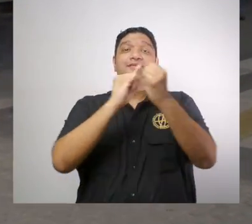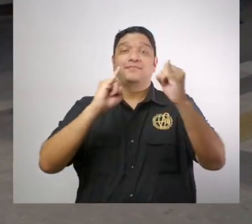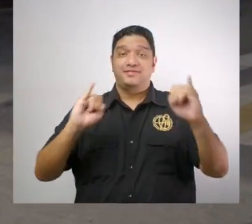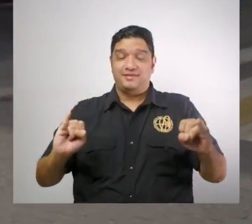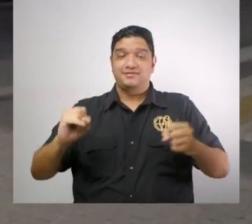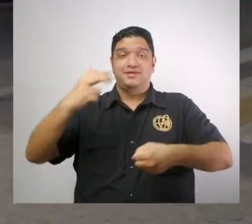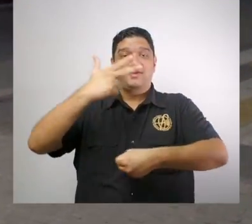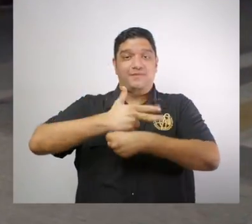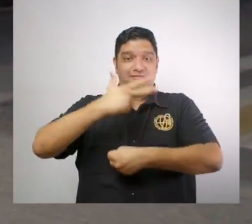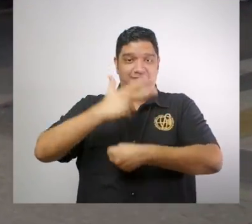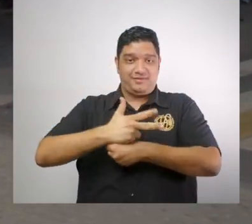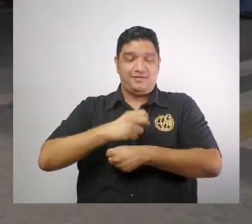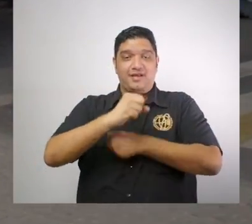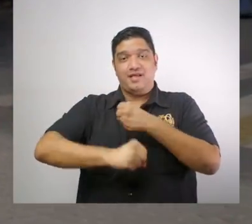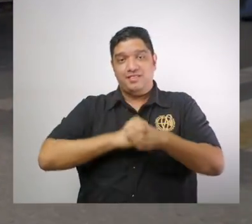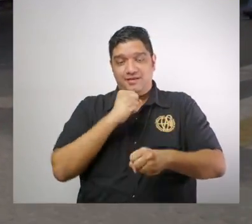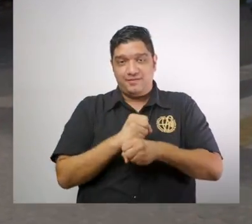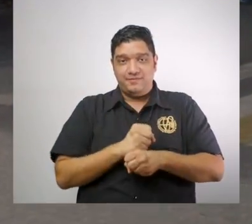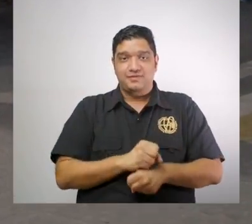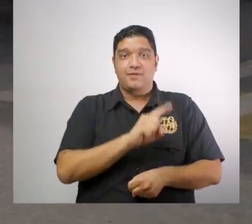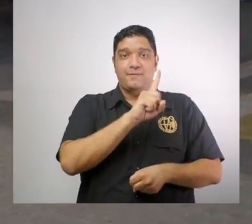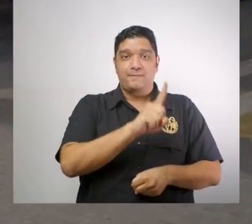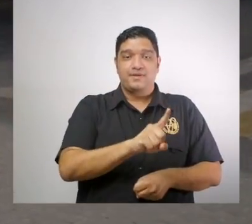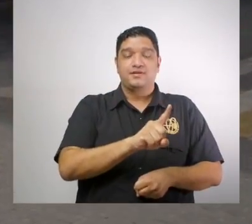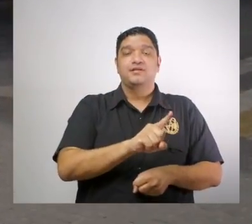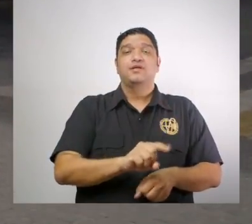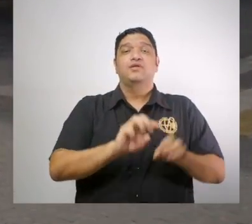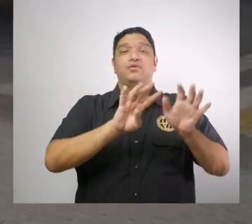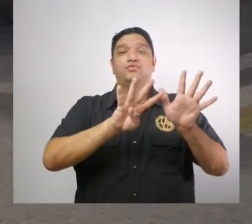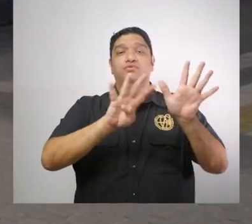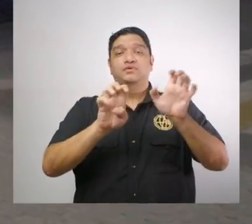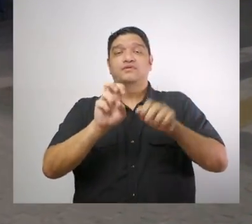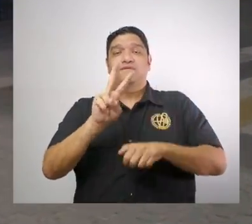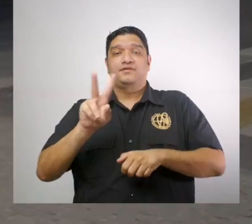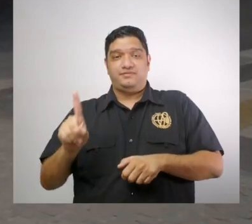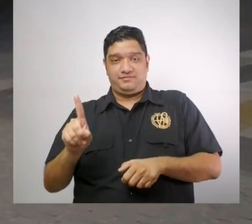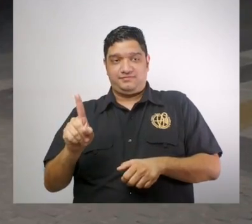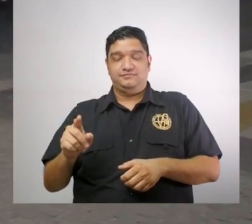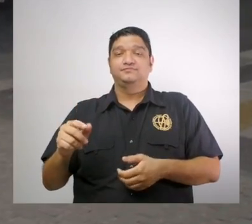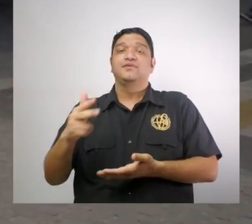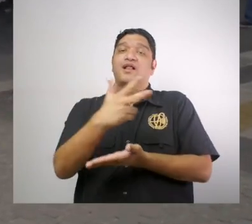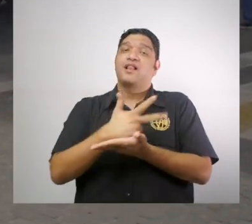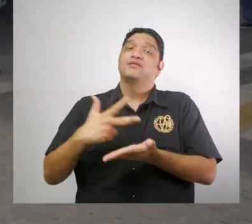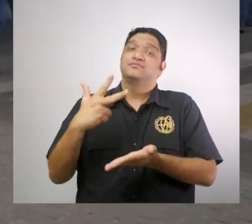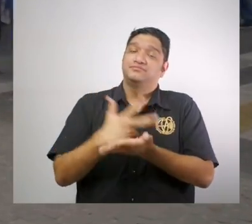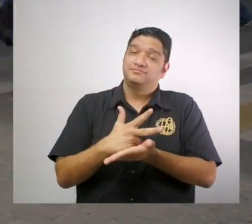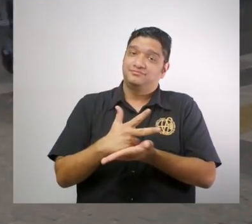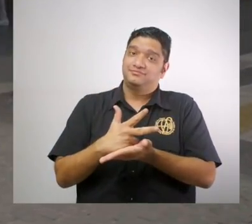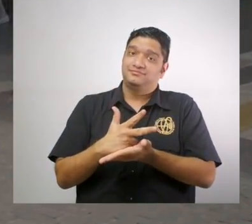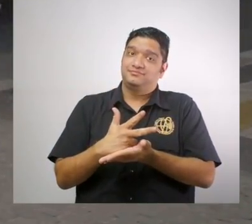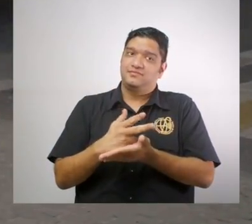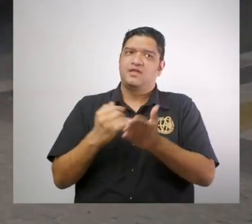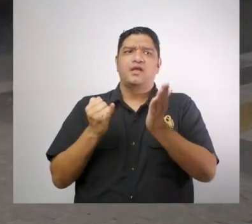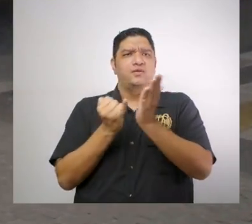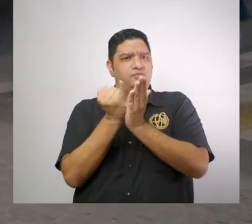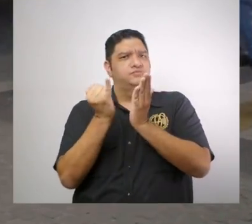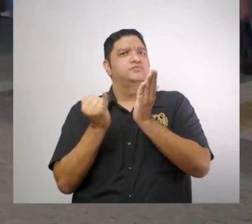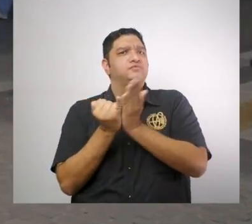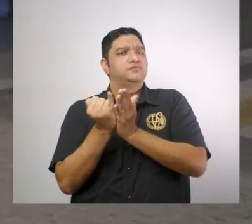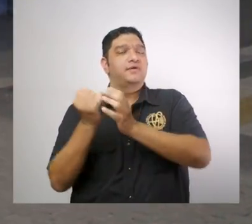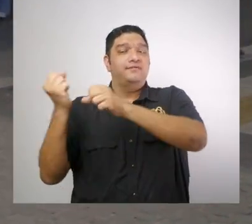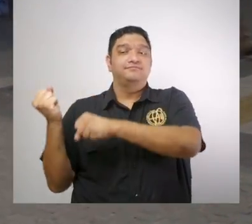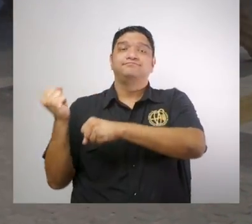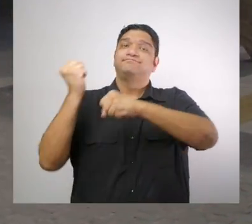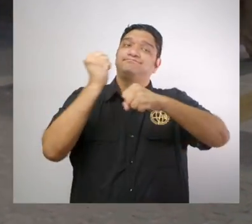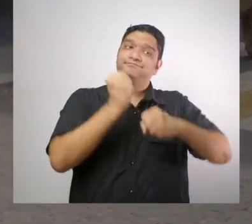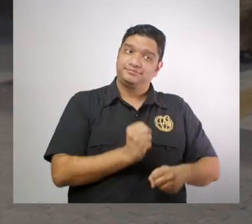la independencia en el año 1921. La ciudad de Guatemala, como institución, fue